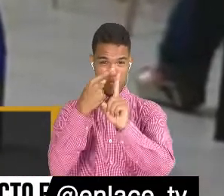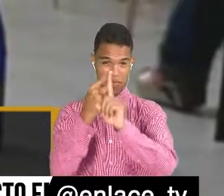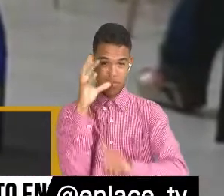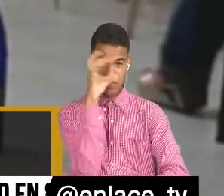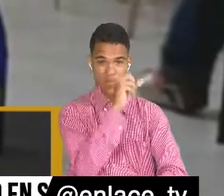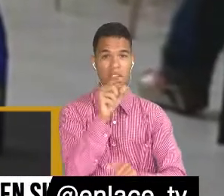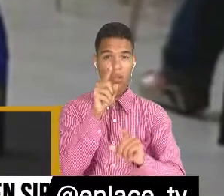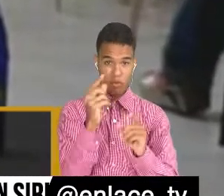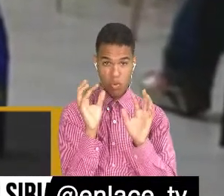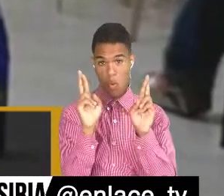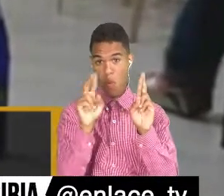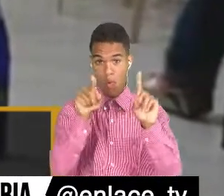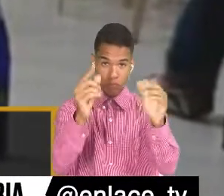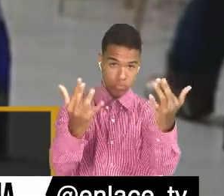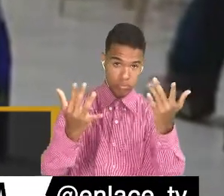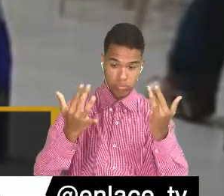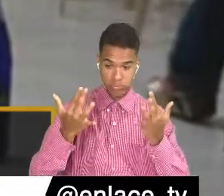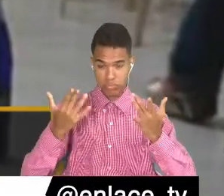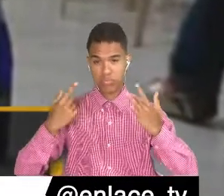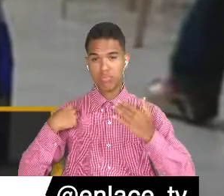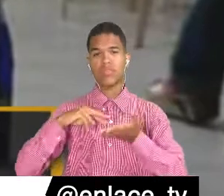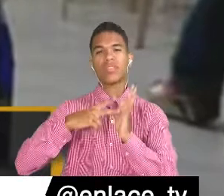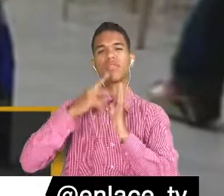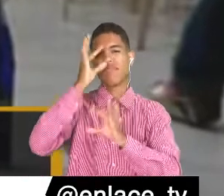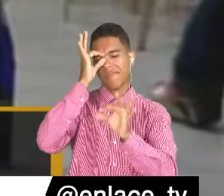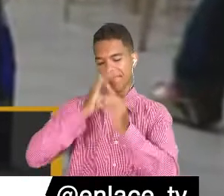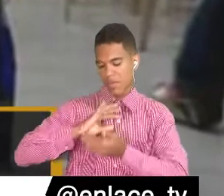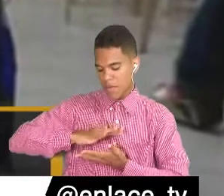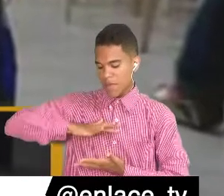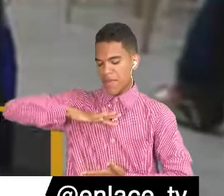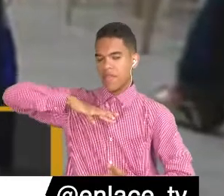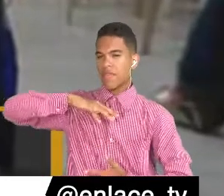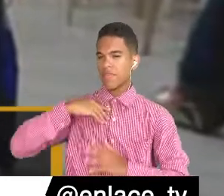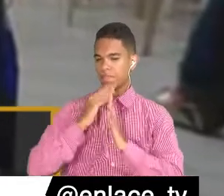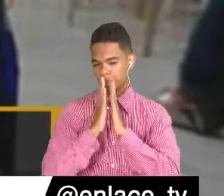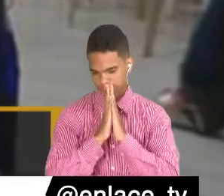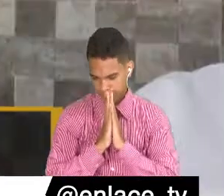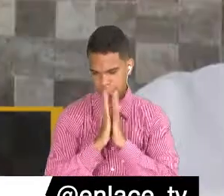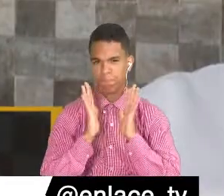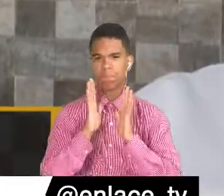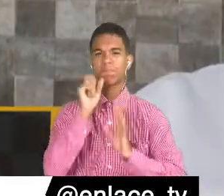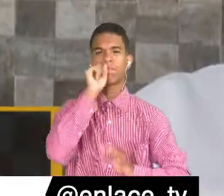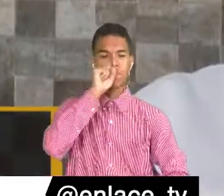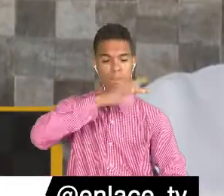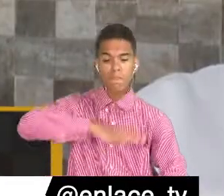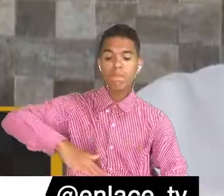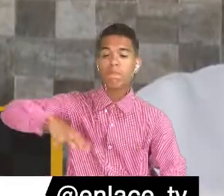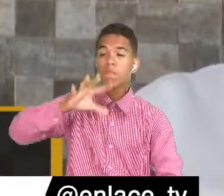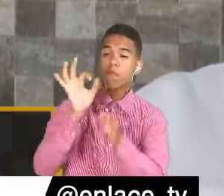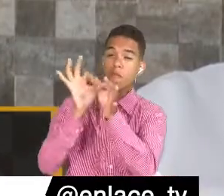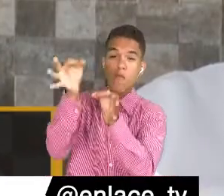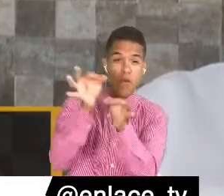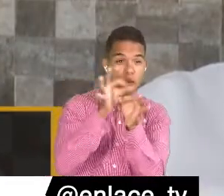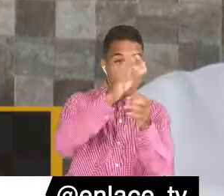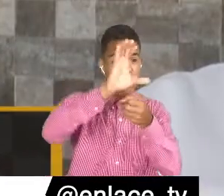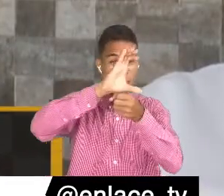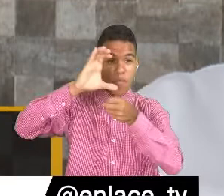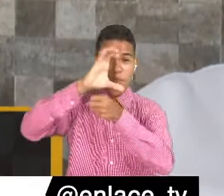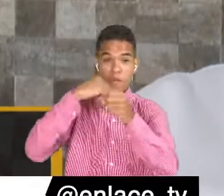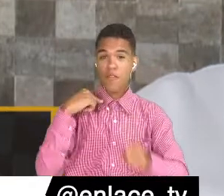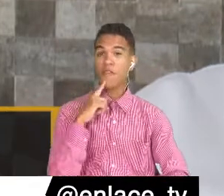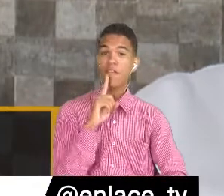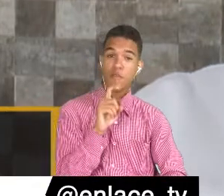reavivar la fe, ¿no?, de las personas. Y de toda la comunidad de Barranca Bermeja y sus alrededores, todos los demás pueblos y ciudades, ya bien sea Bucaramanga,